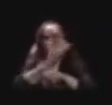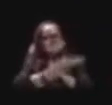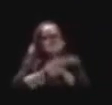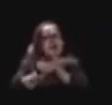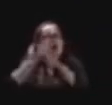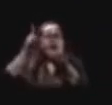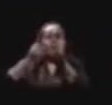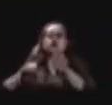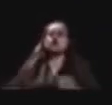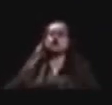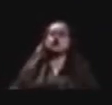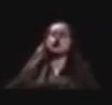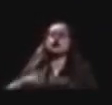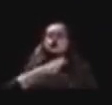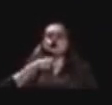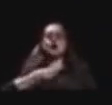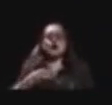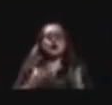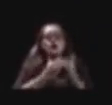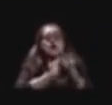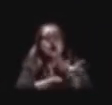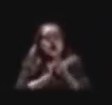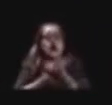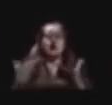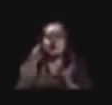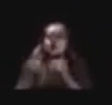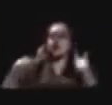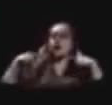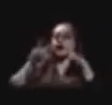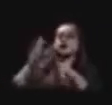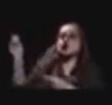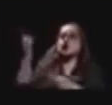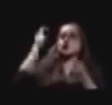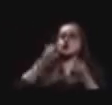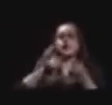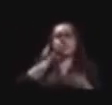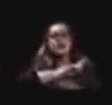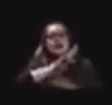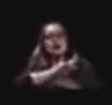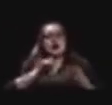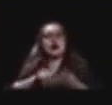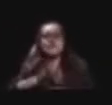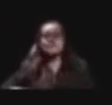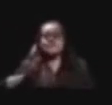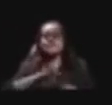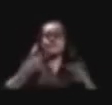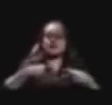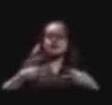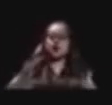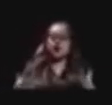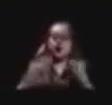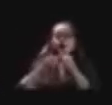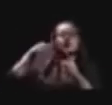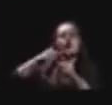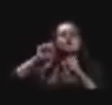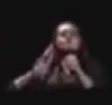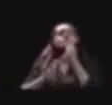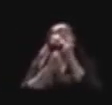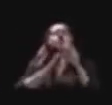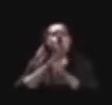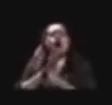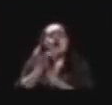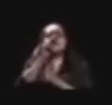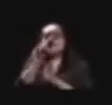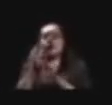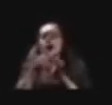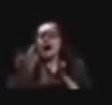el gobierno y en la que participen la academia, la iniciativa privada y la ciudadanía, sustentados en la